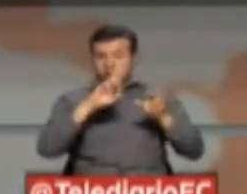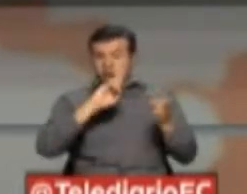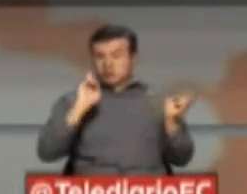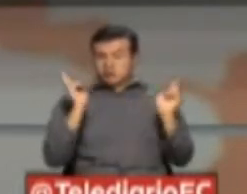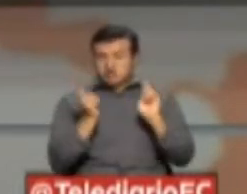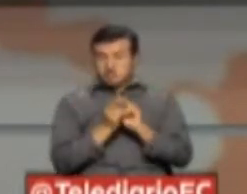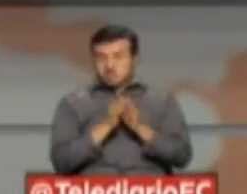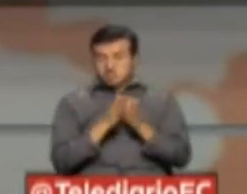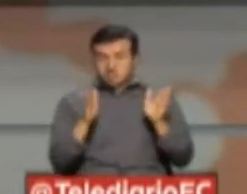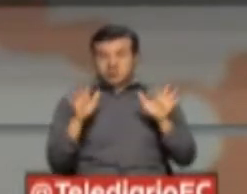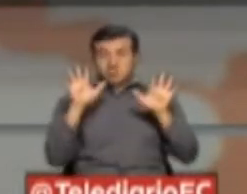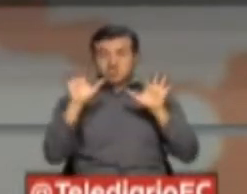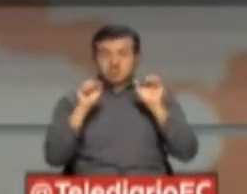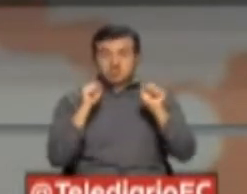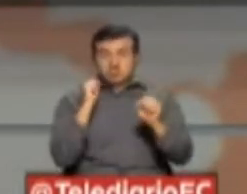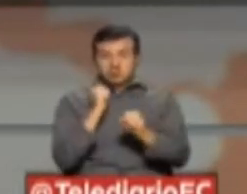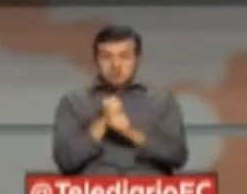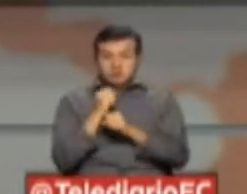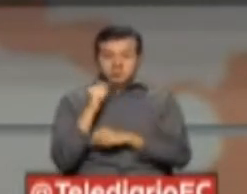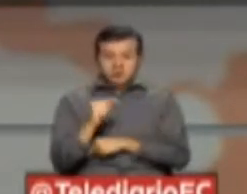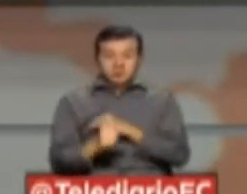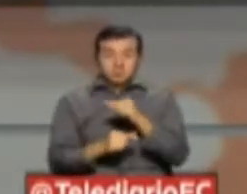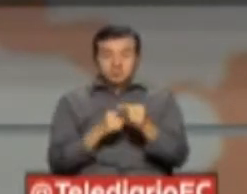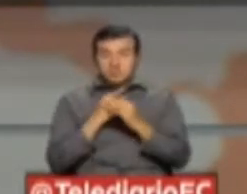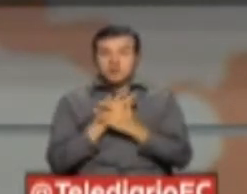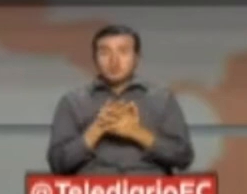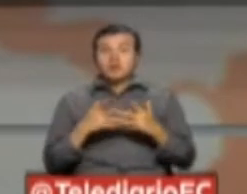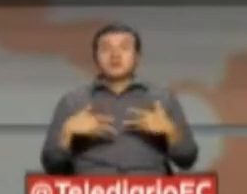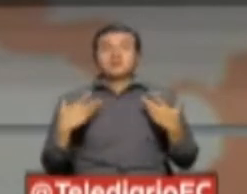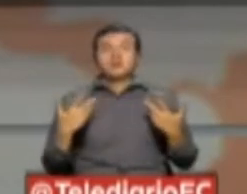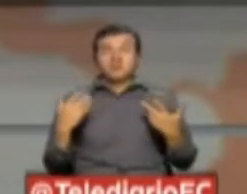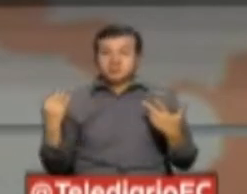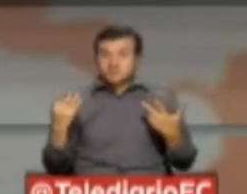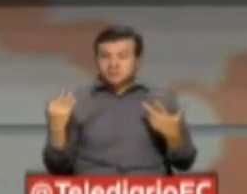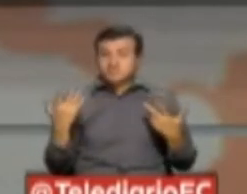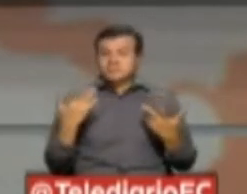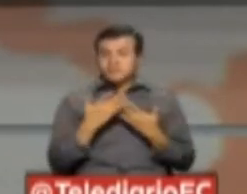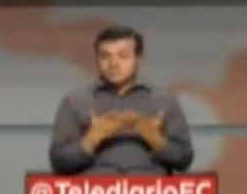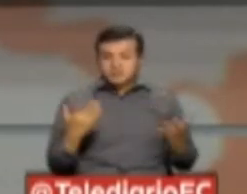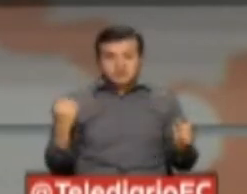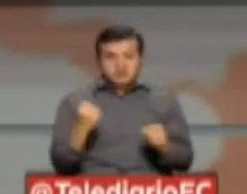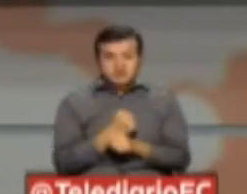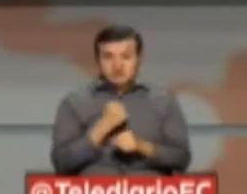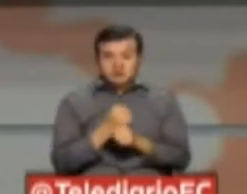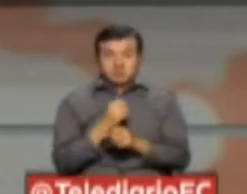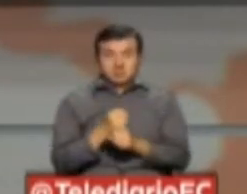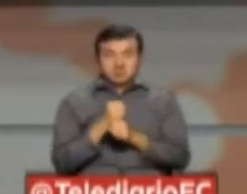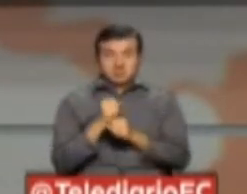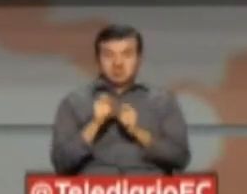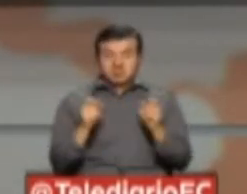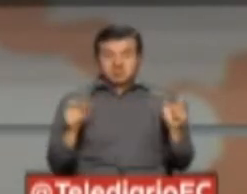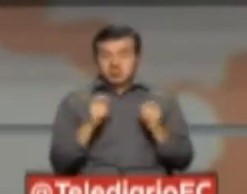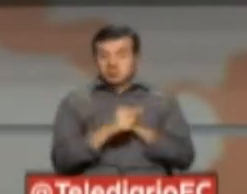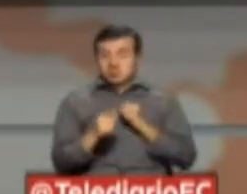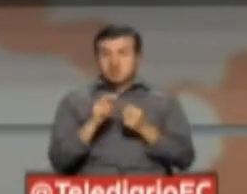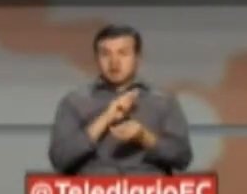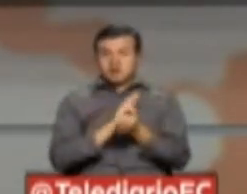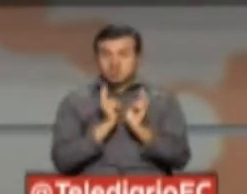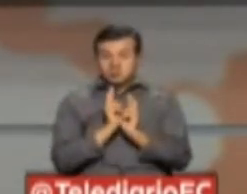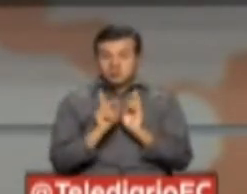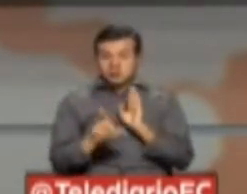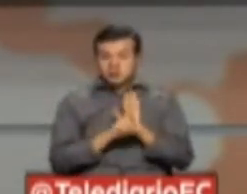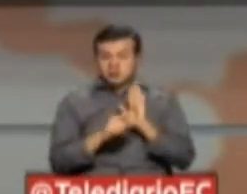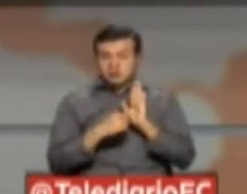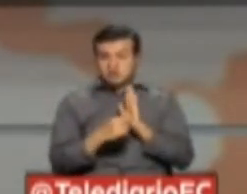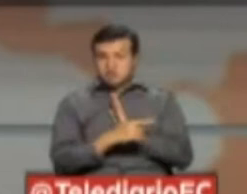tuvo durante estos diez años fue perdiendo esa esa esencia de trabajar por la seguridad vial es decir vieron en reformas a la ley